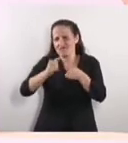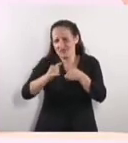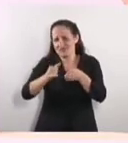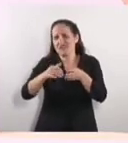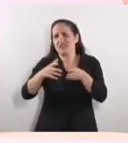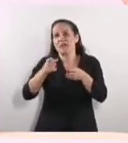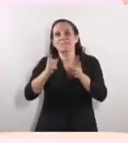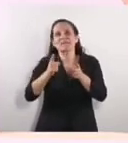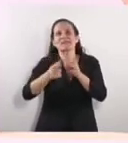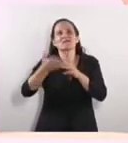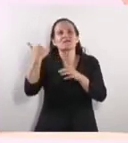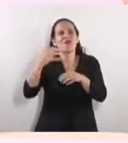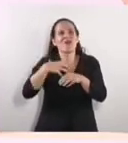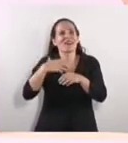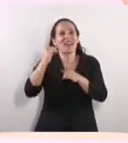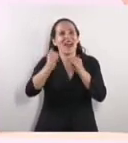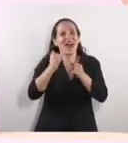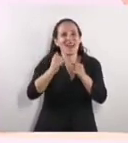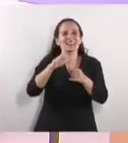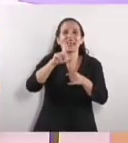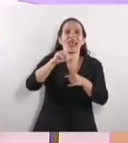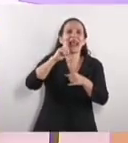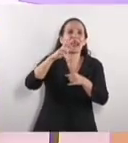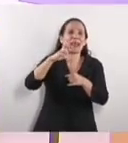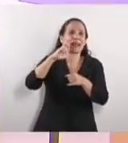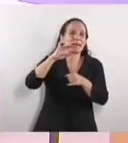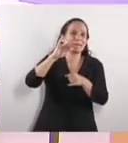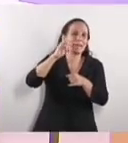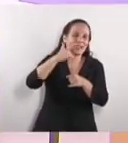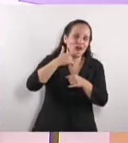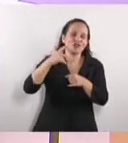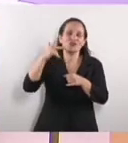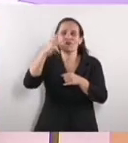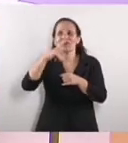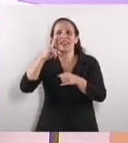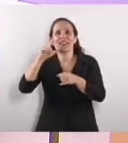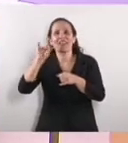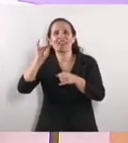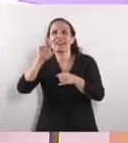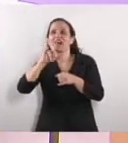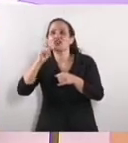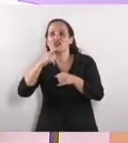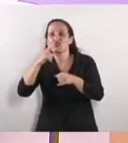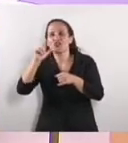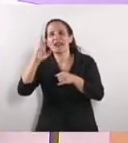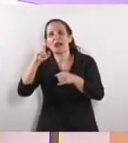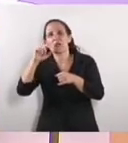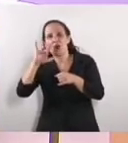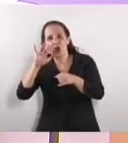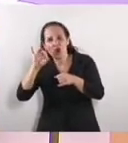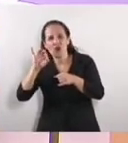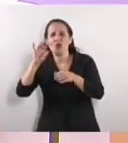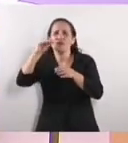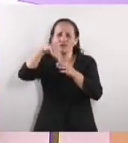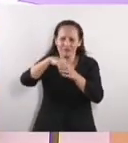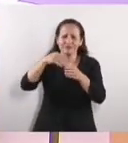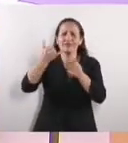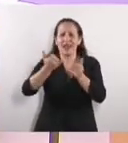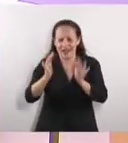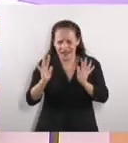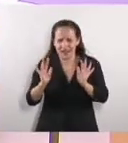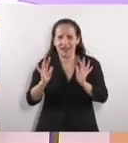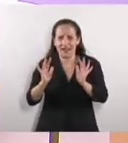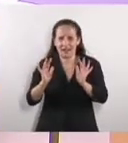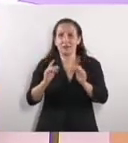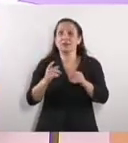como habíamos hablado en clases pasadas, los lípidos, los hidratos de carbono, bueno, van a formar parte del plasma. Y después están formadas por